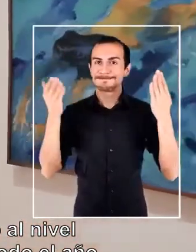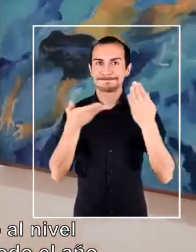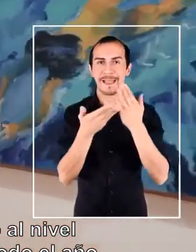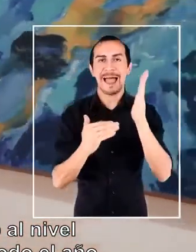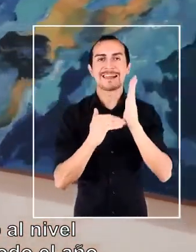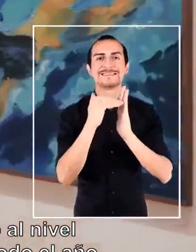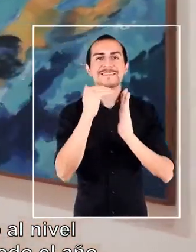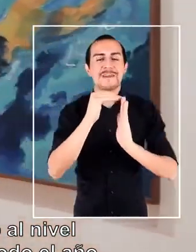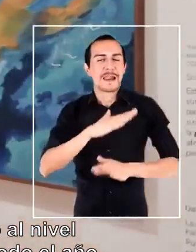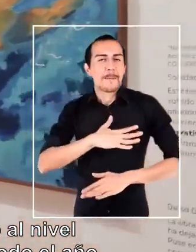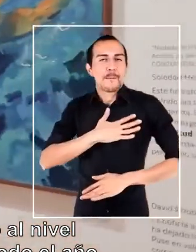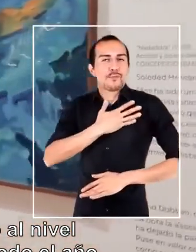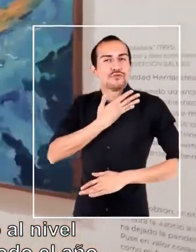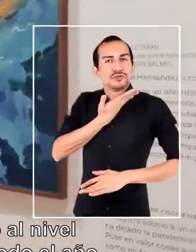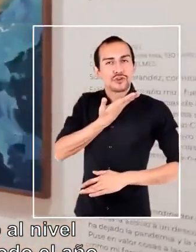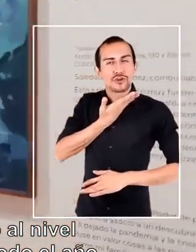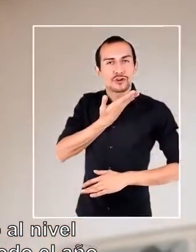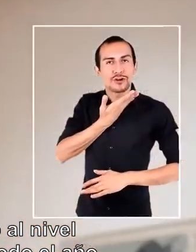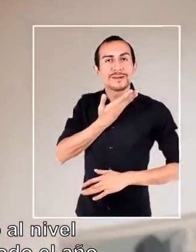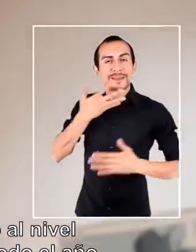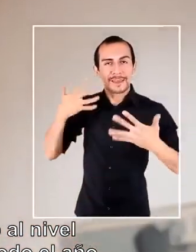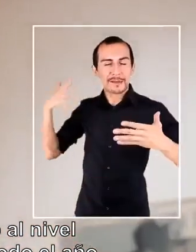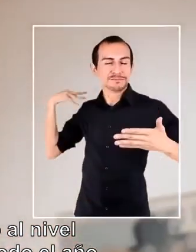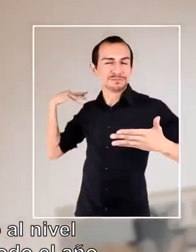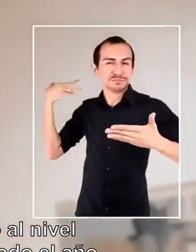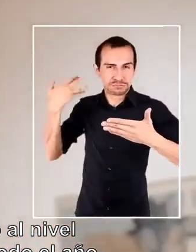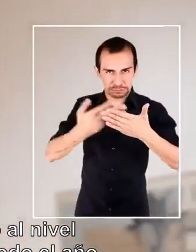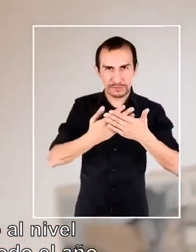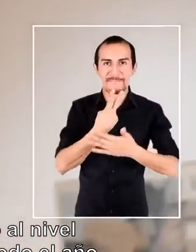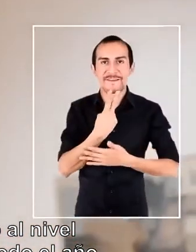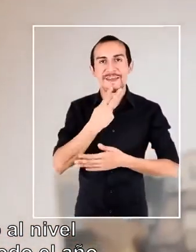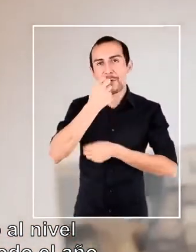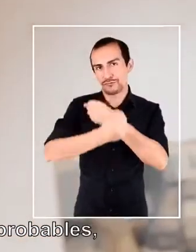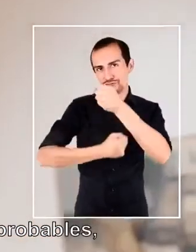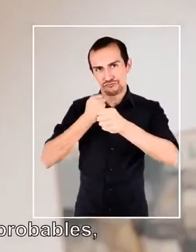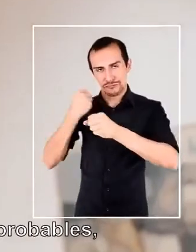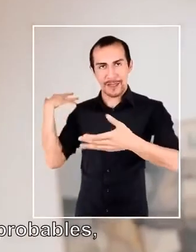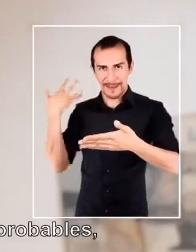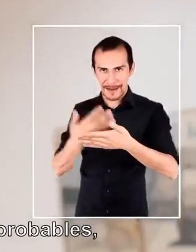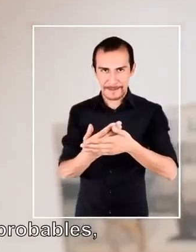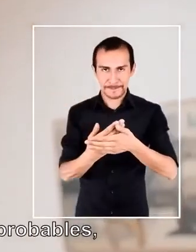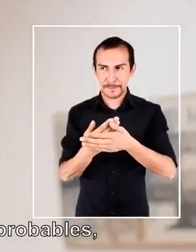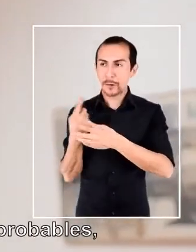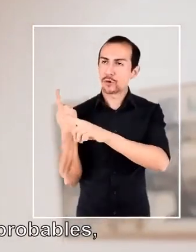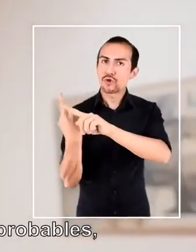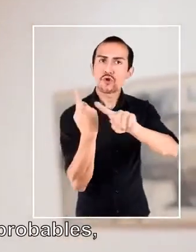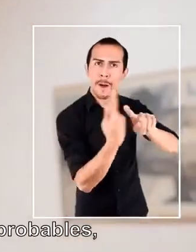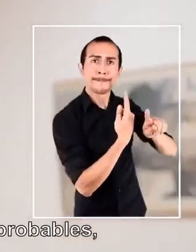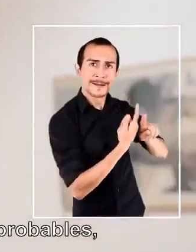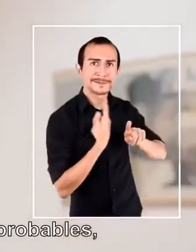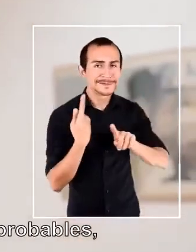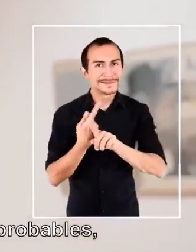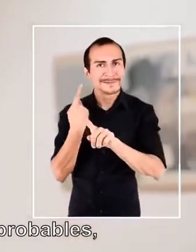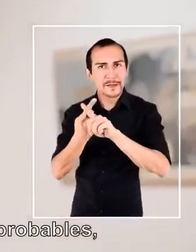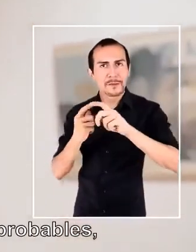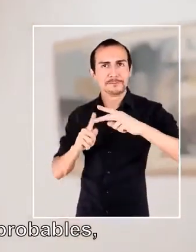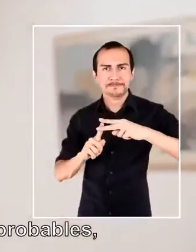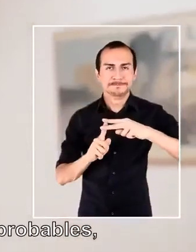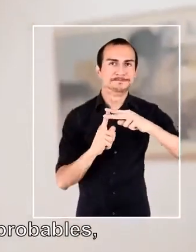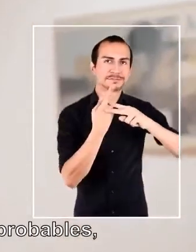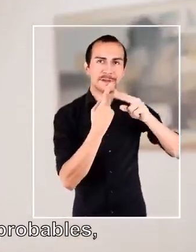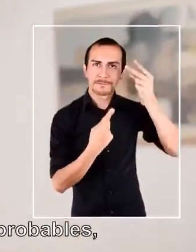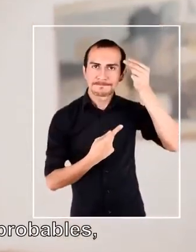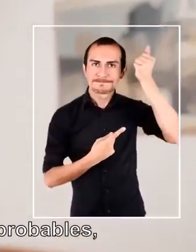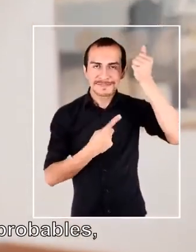al nivel emocional en el que habíamos estado durante todo el año. De estas conversaciones